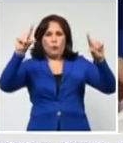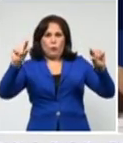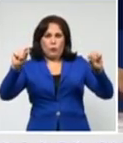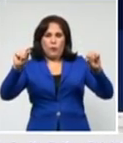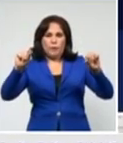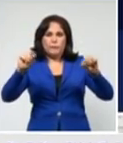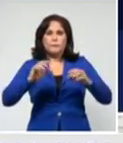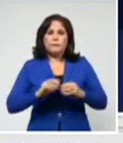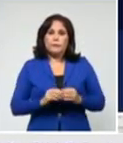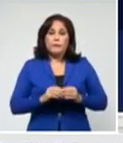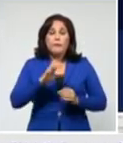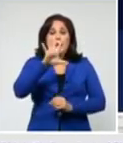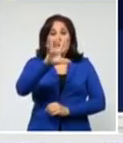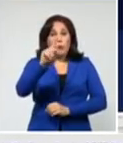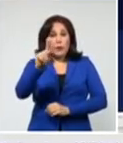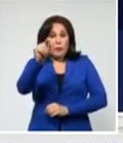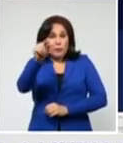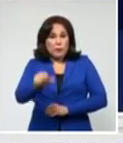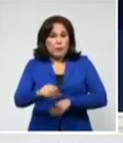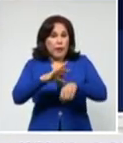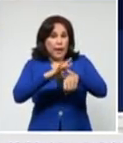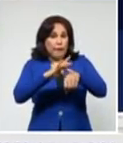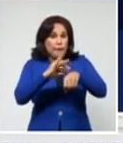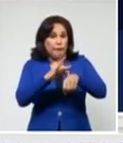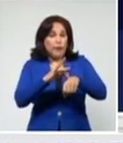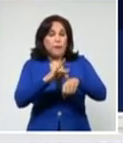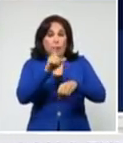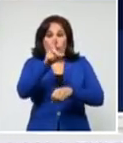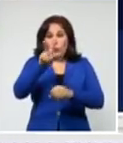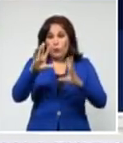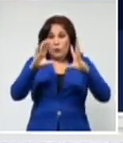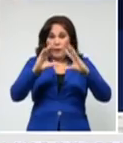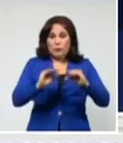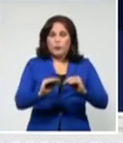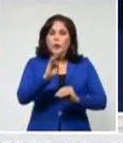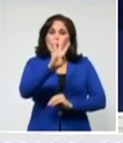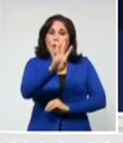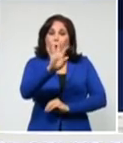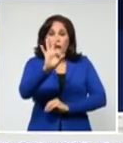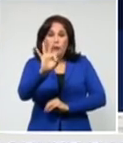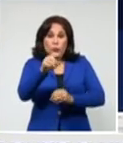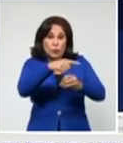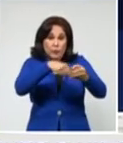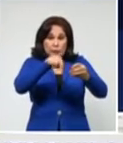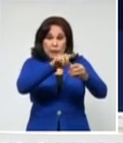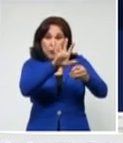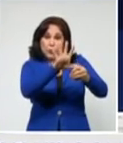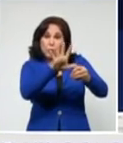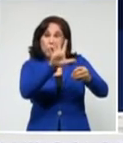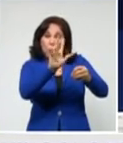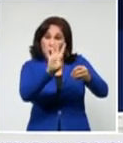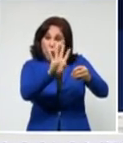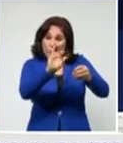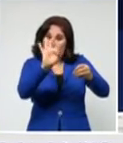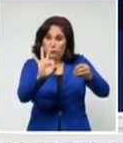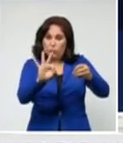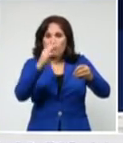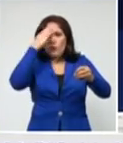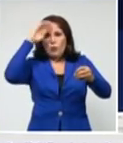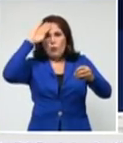De los 51 casos diagnosticados, 48 son cubanos y 3 son